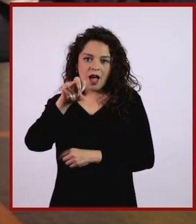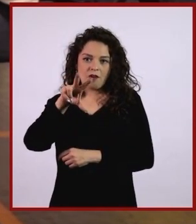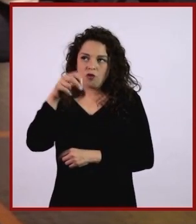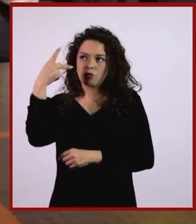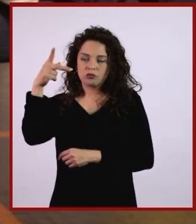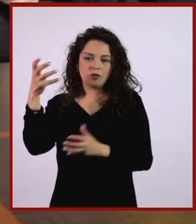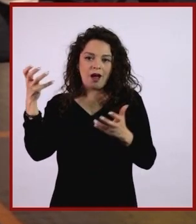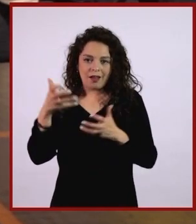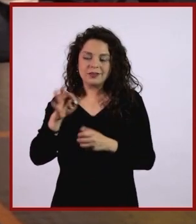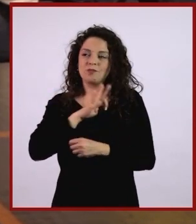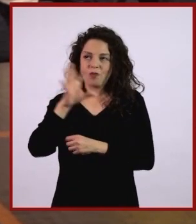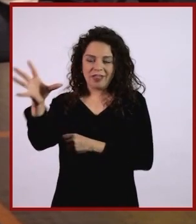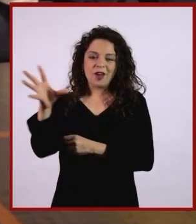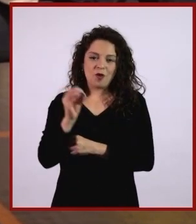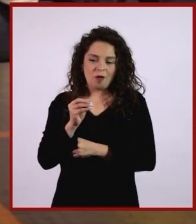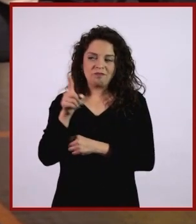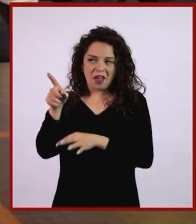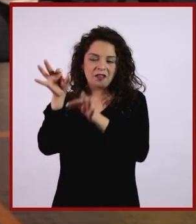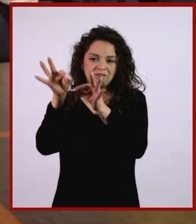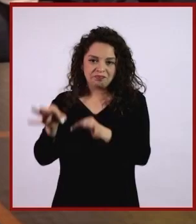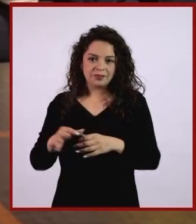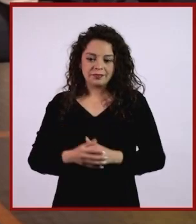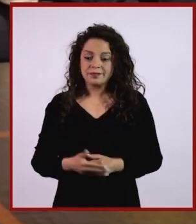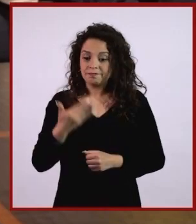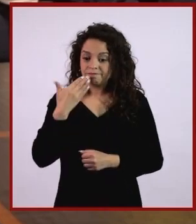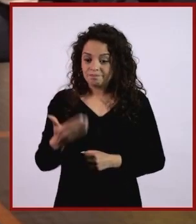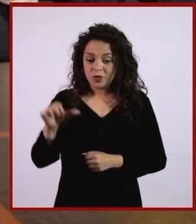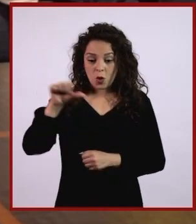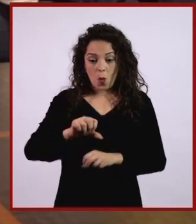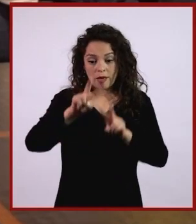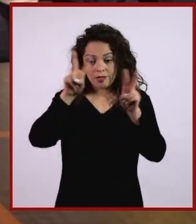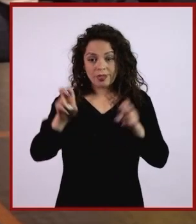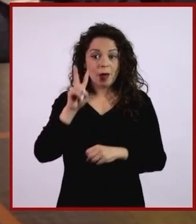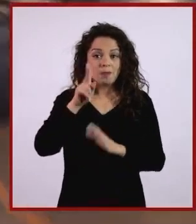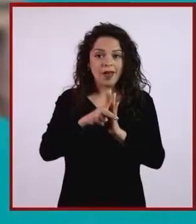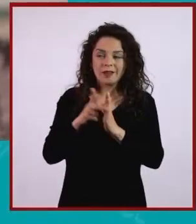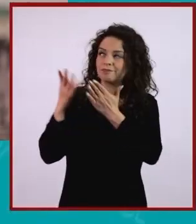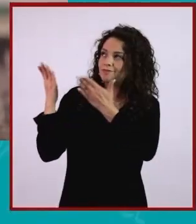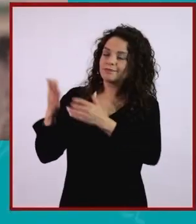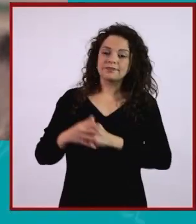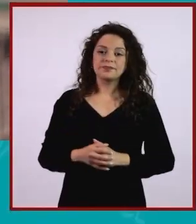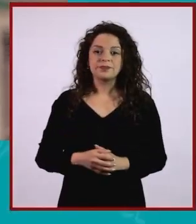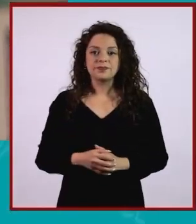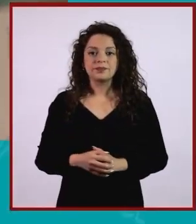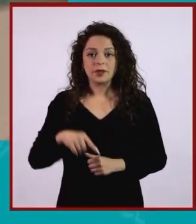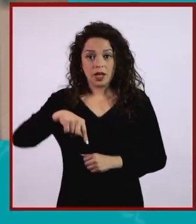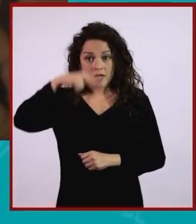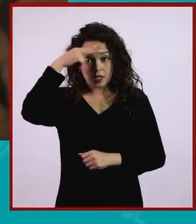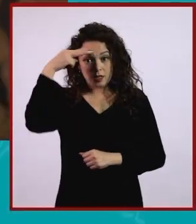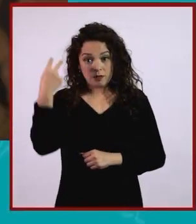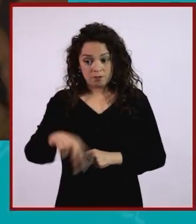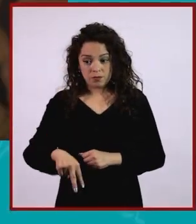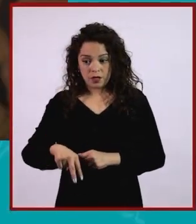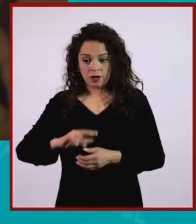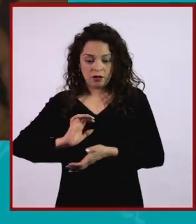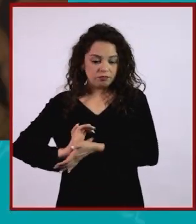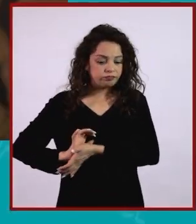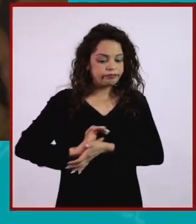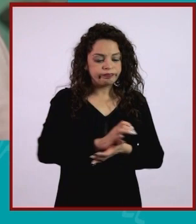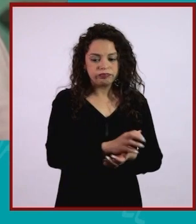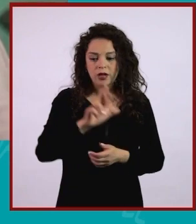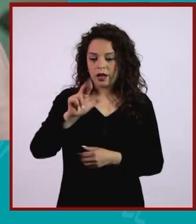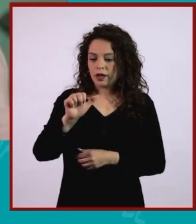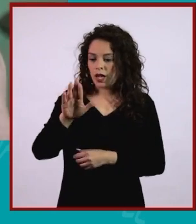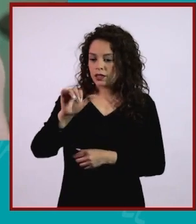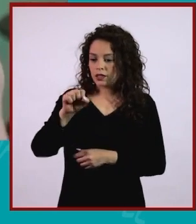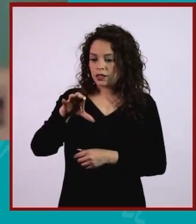a hacer una pausa para que nos acompañes a ver sobre justo el tema de hoy. En México, el racismo es un problema